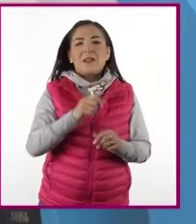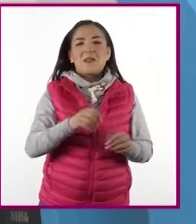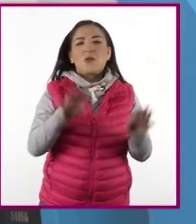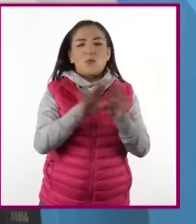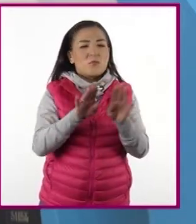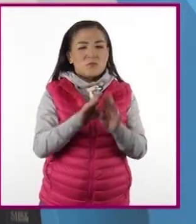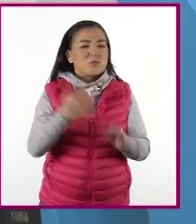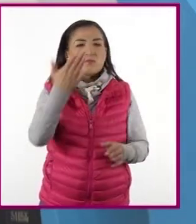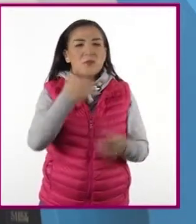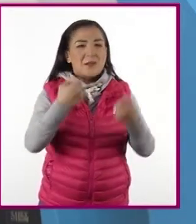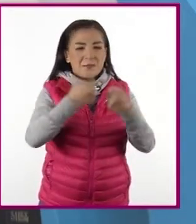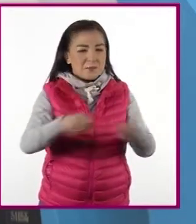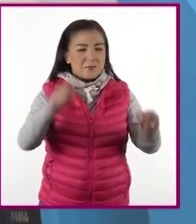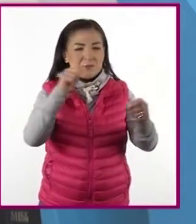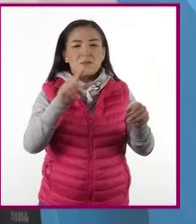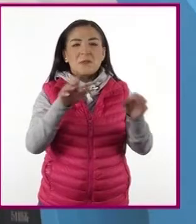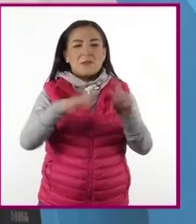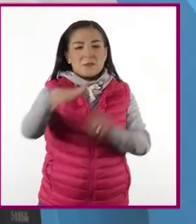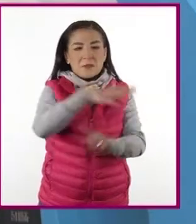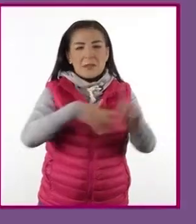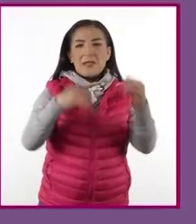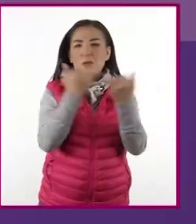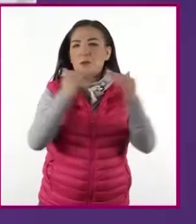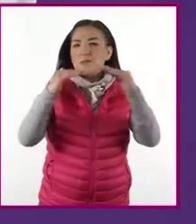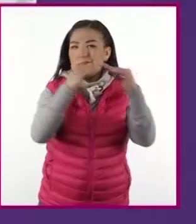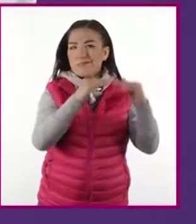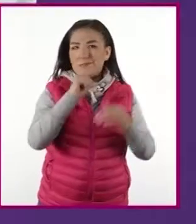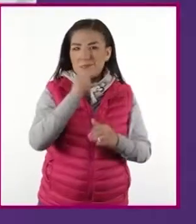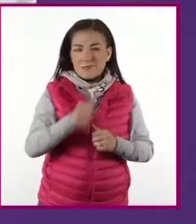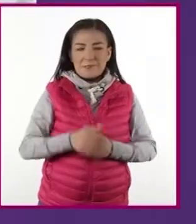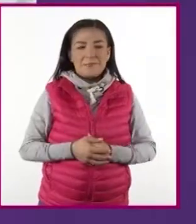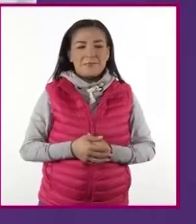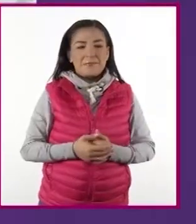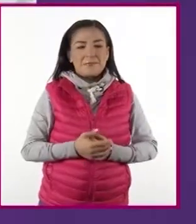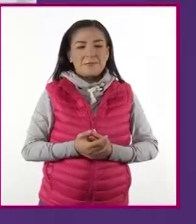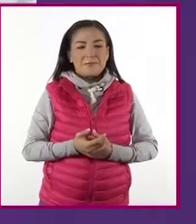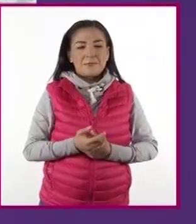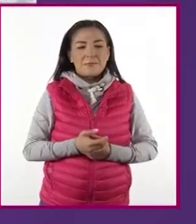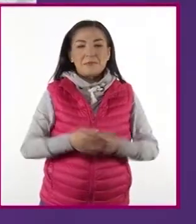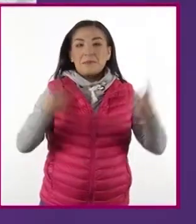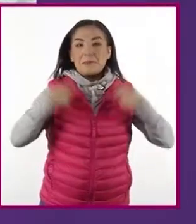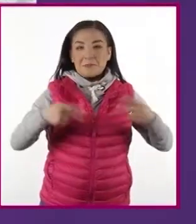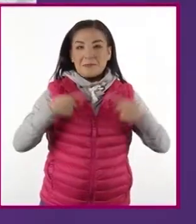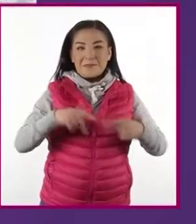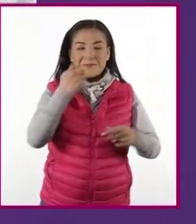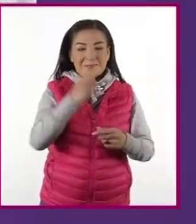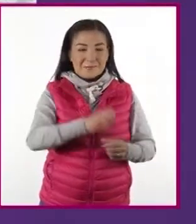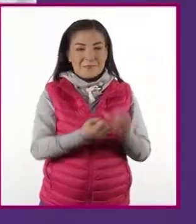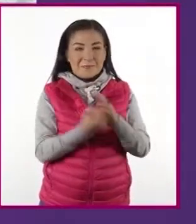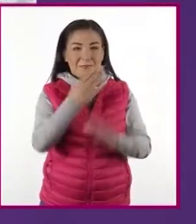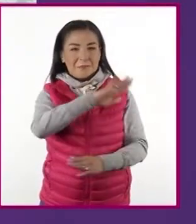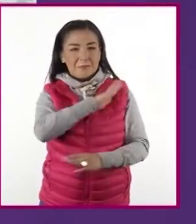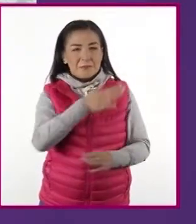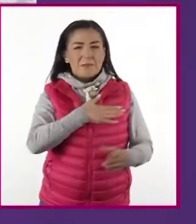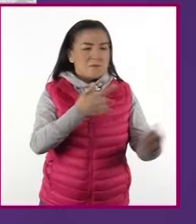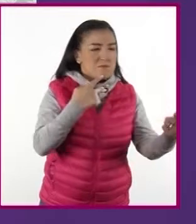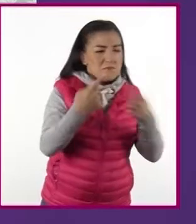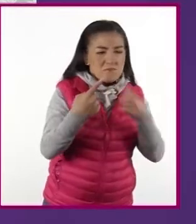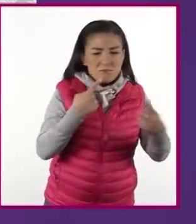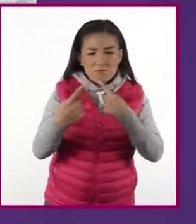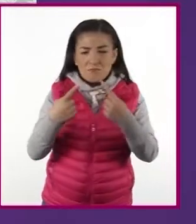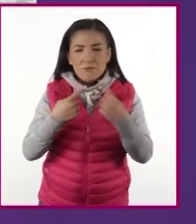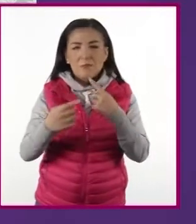España del siglo XVIII. ¡Adelante! La sociedad de la Nueva España se organizó étnicamente y